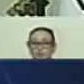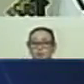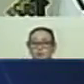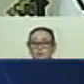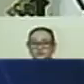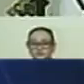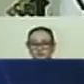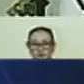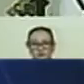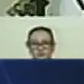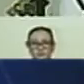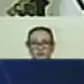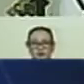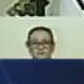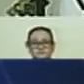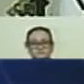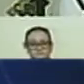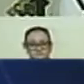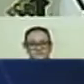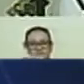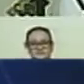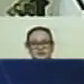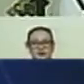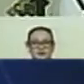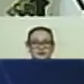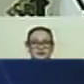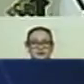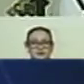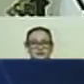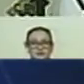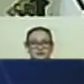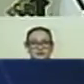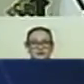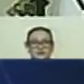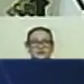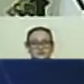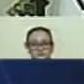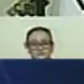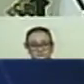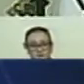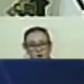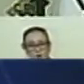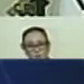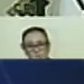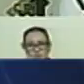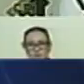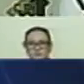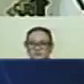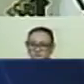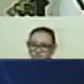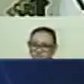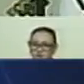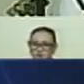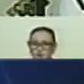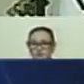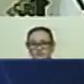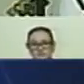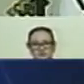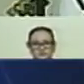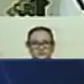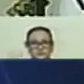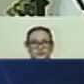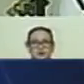electoral. El Consejo Nacional Electoral, una vez más, con el firme compromiso de darle a las venezolanas y